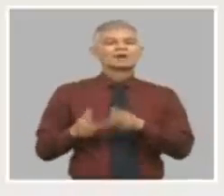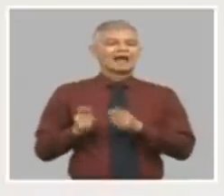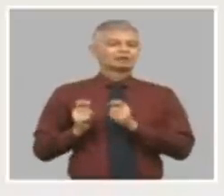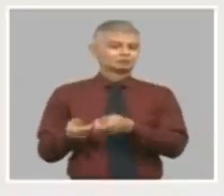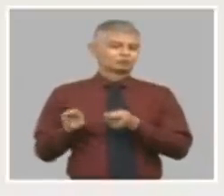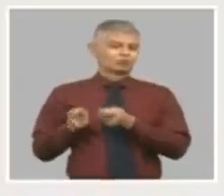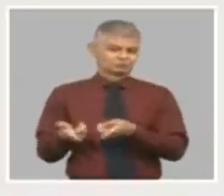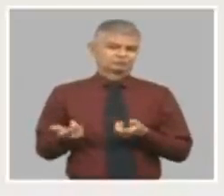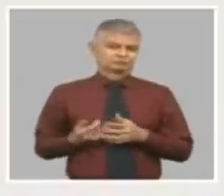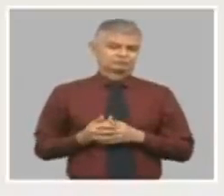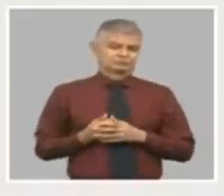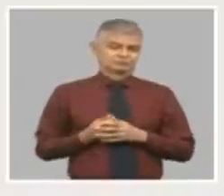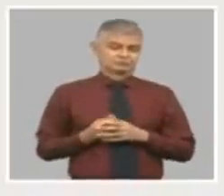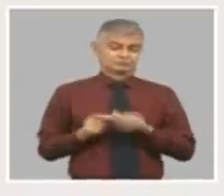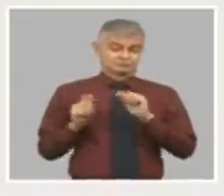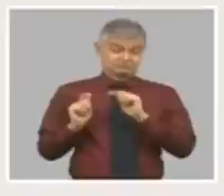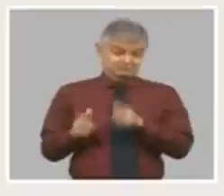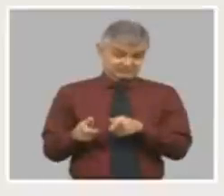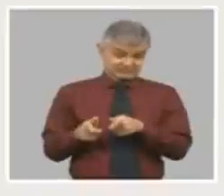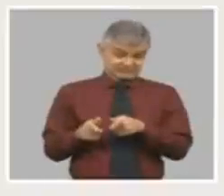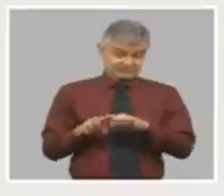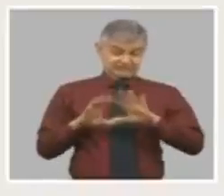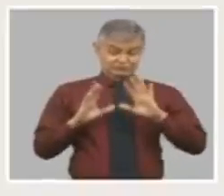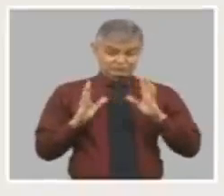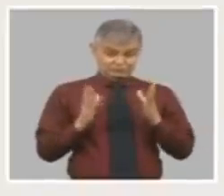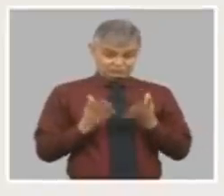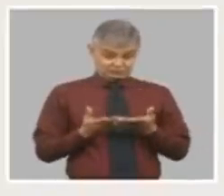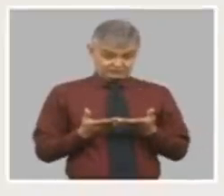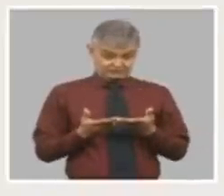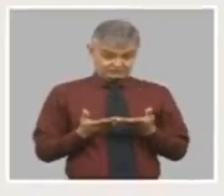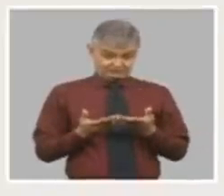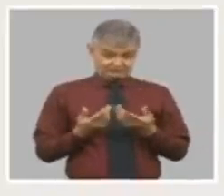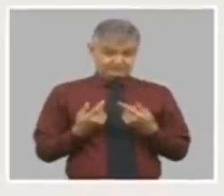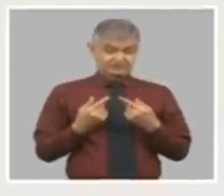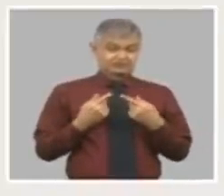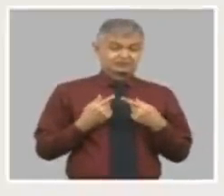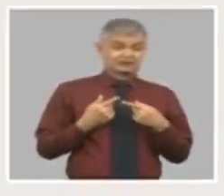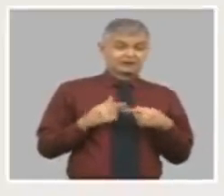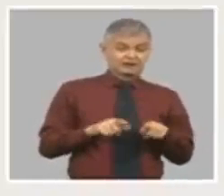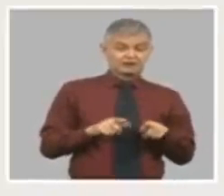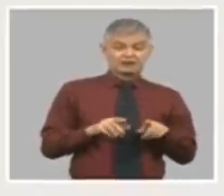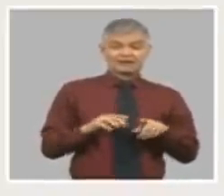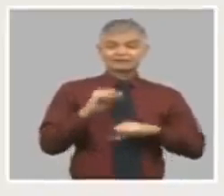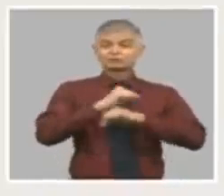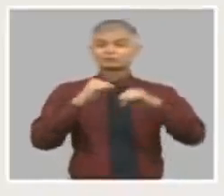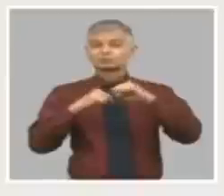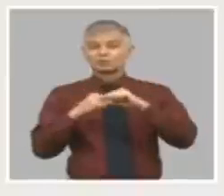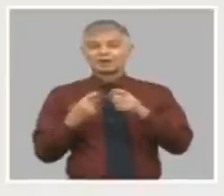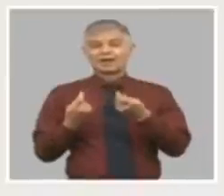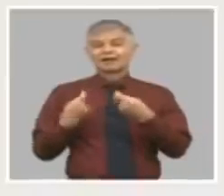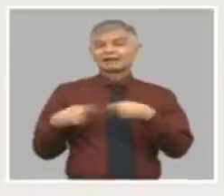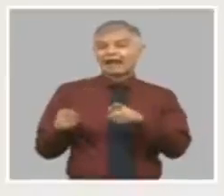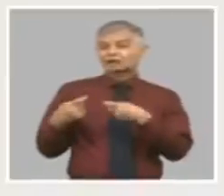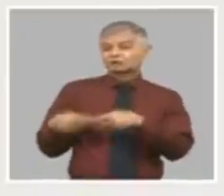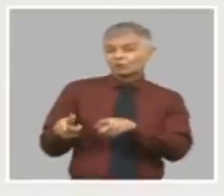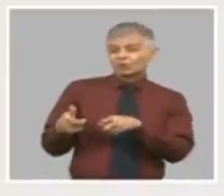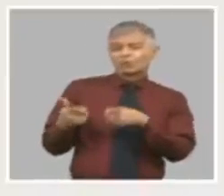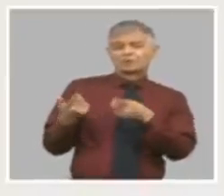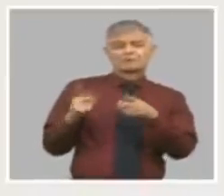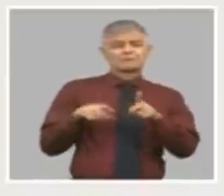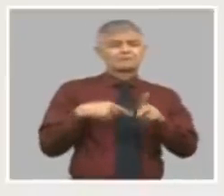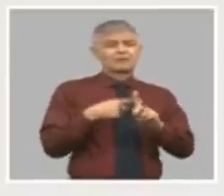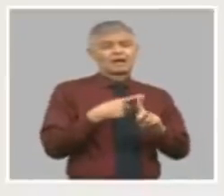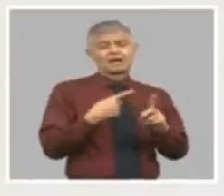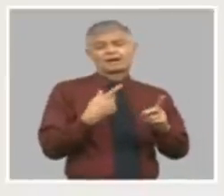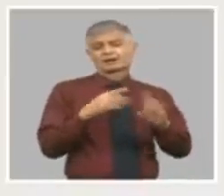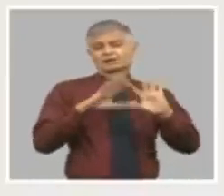de gasto de todas las empresas que hay en Cuba sacada de los estados financieros. Estructura de gasto por elementos se llama esto.